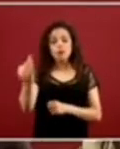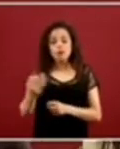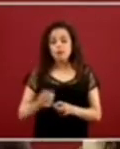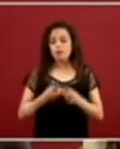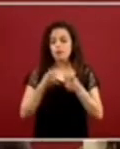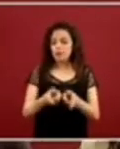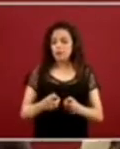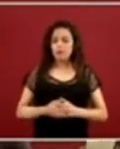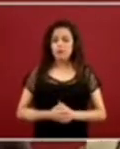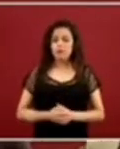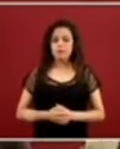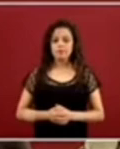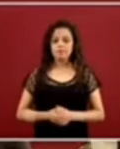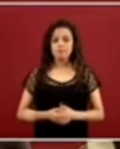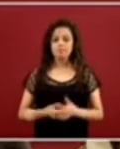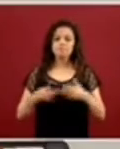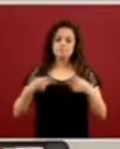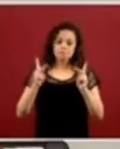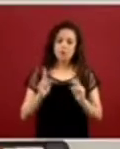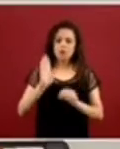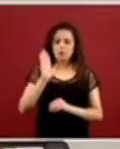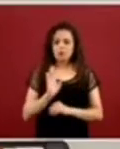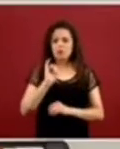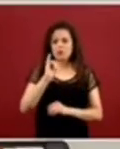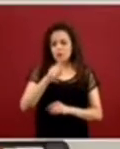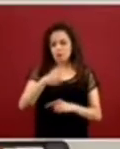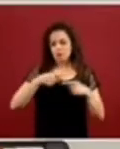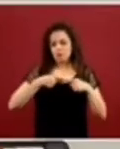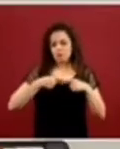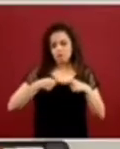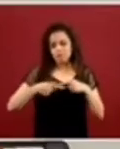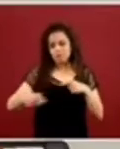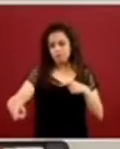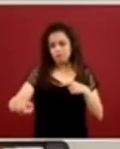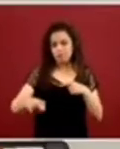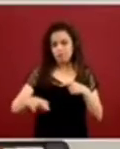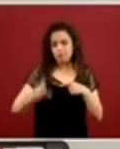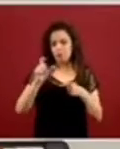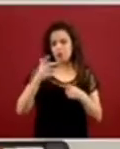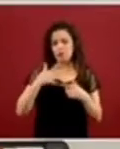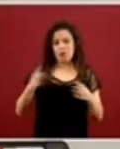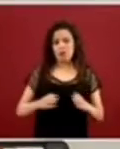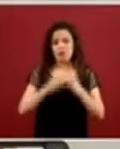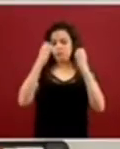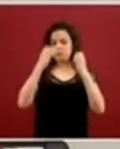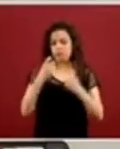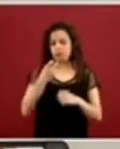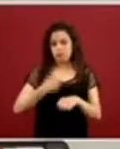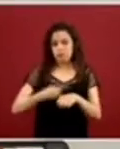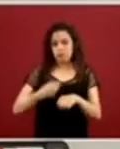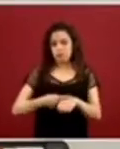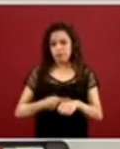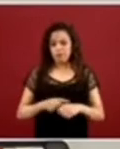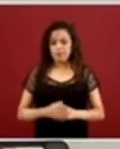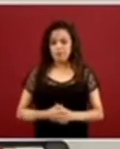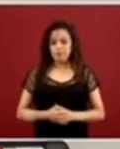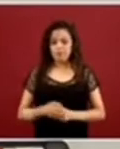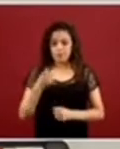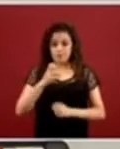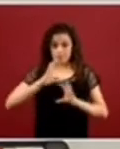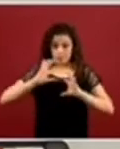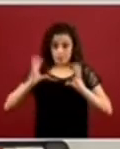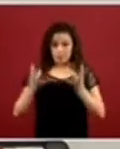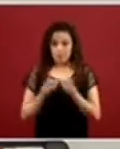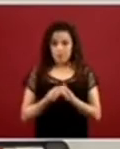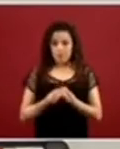más probable es que sea durante toda la contingencia, pero se están analizando estos elementos para saber no